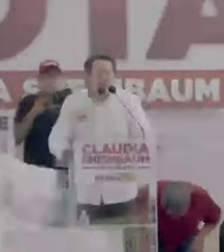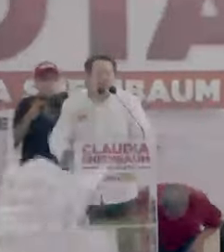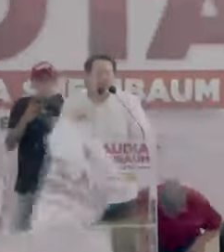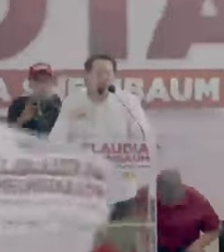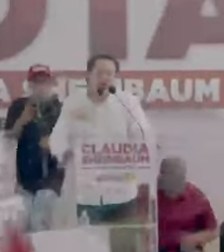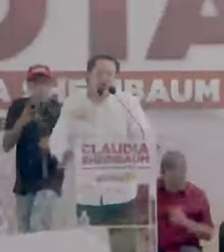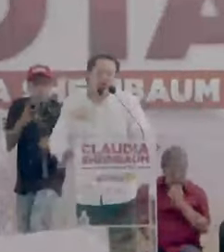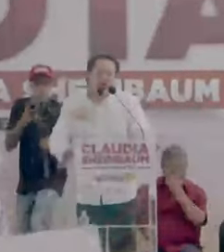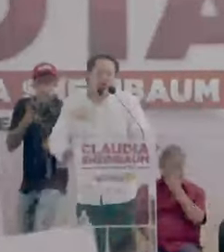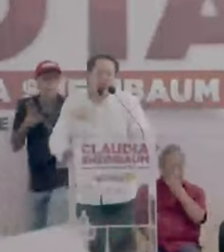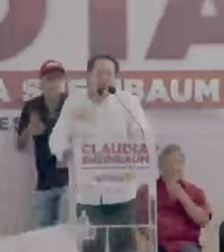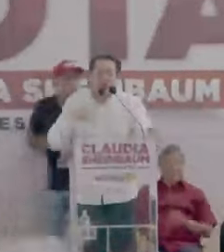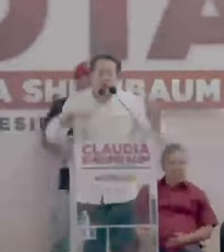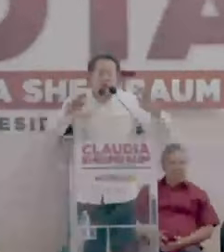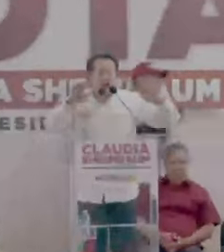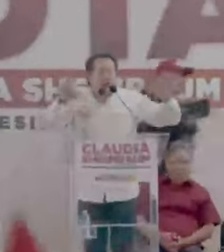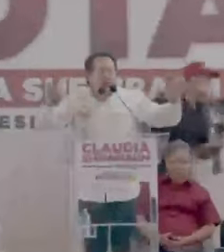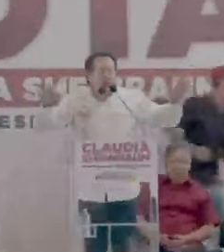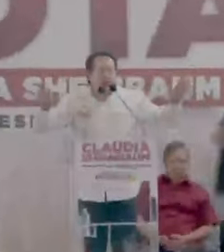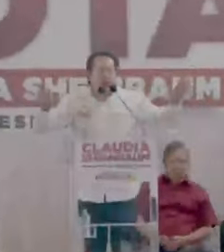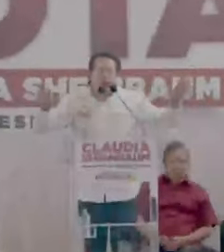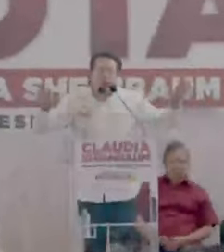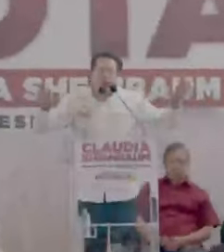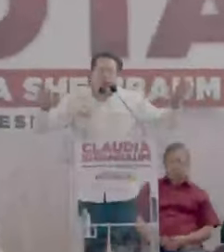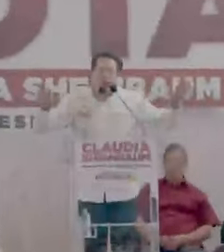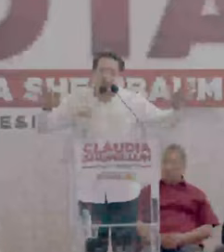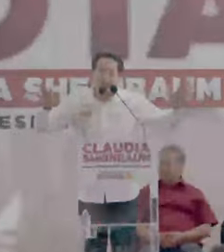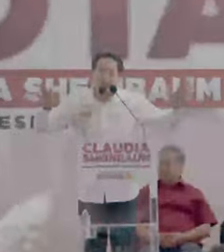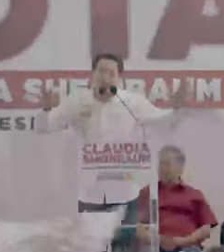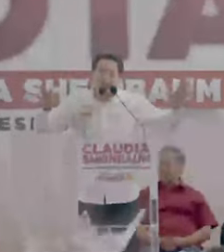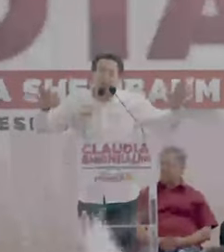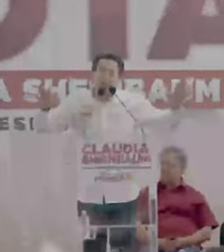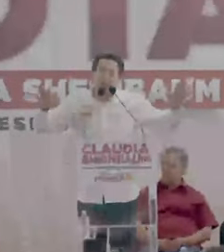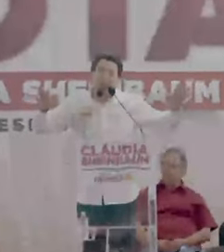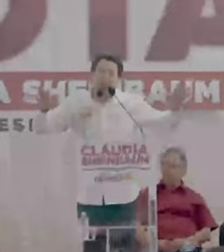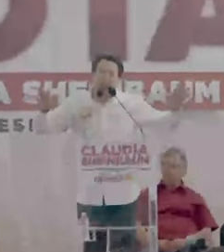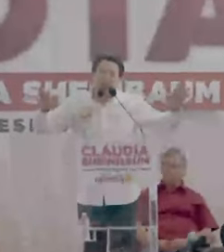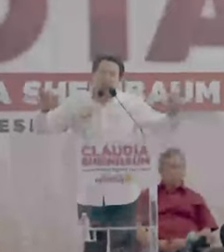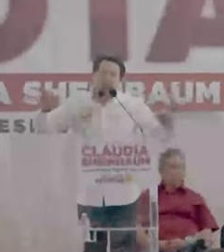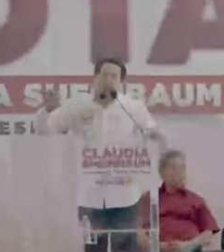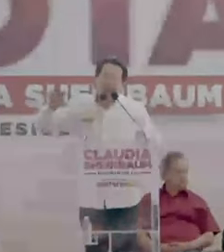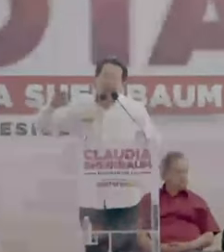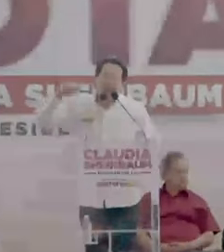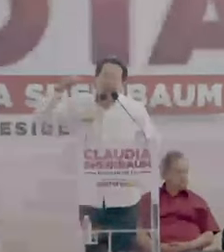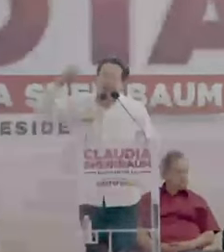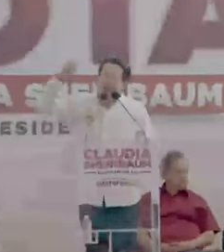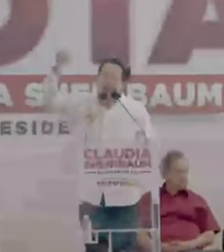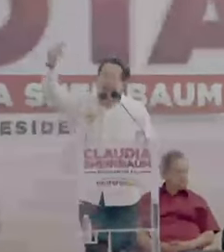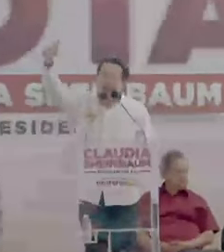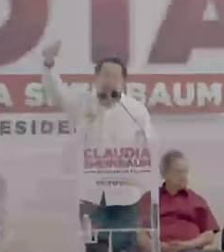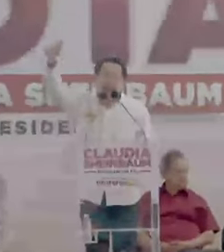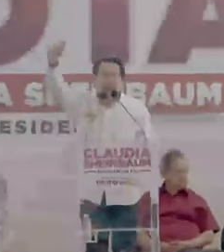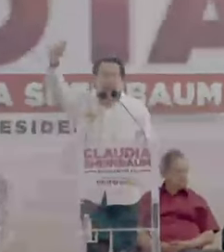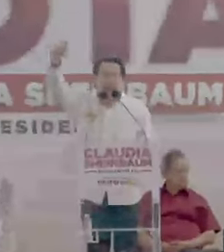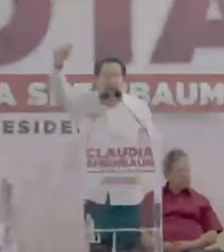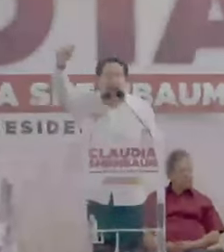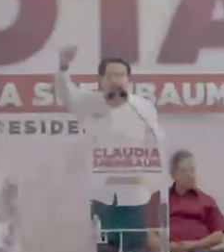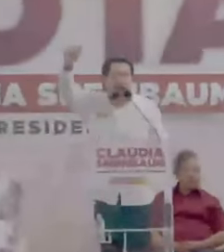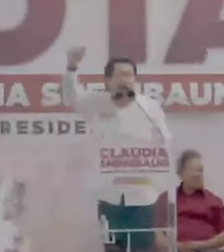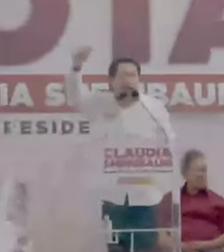Así será, porque todas las encuestas dicen que Claudia Sheinbaum lleva